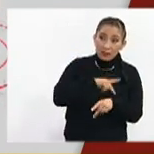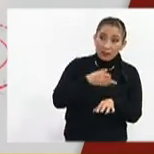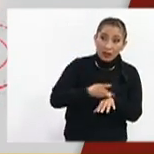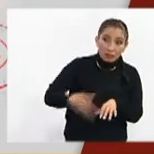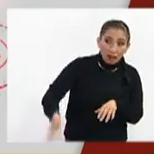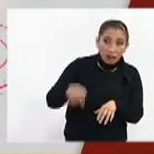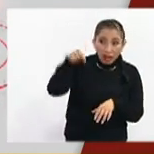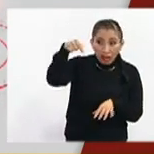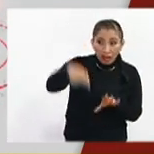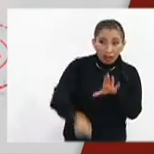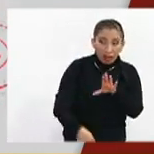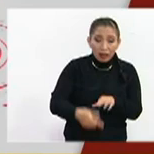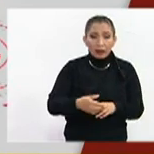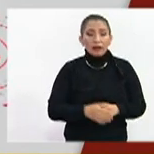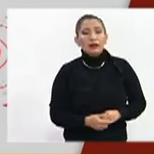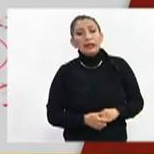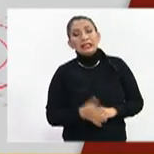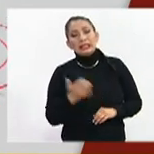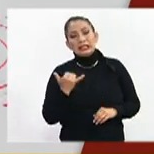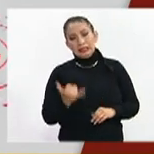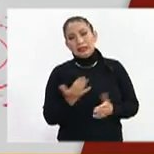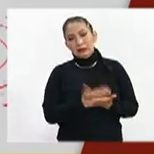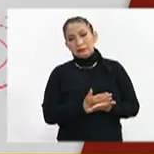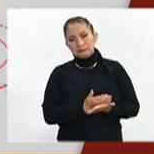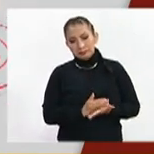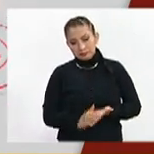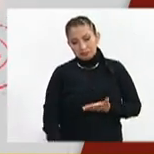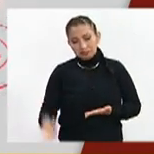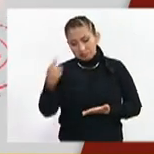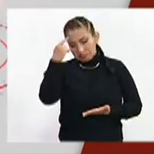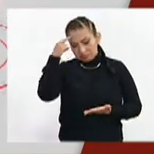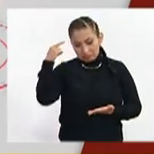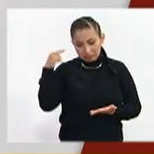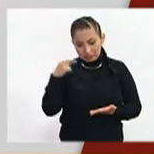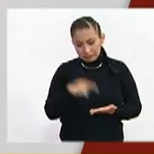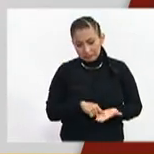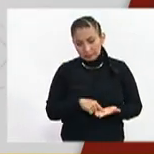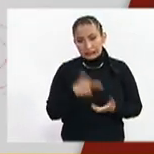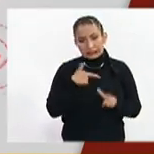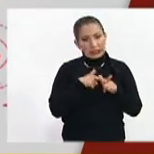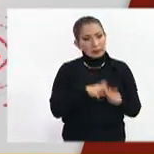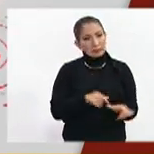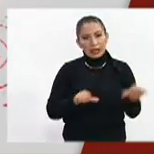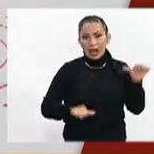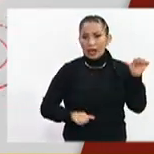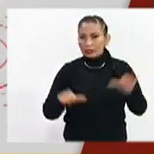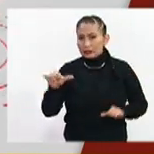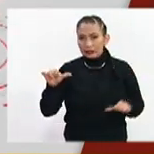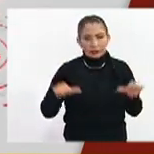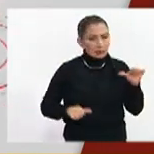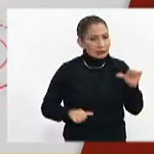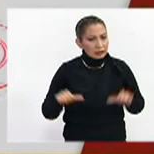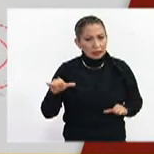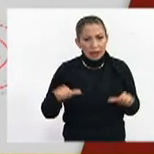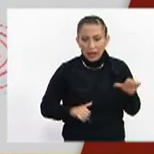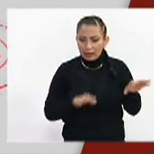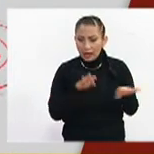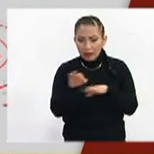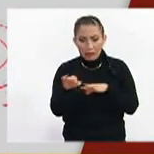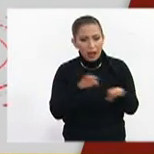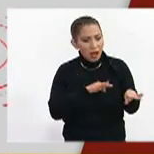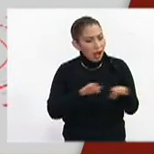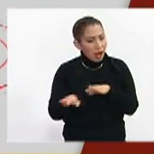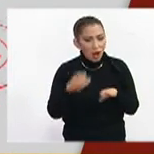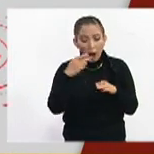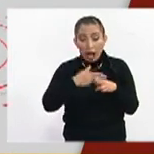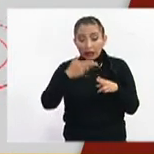estar debajo de los escombros, y también suponer que van a seguir las actividades, van a seguir los trabajos, más